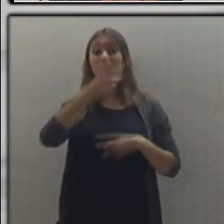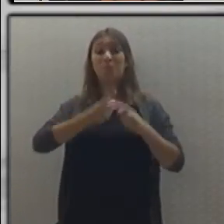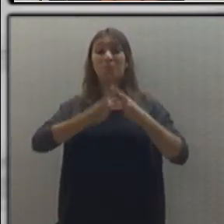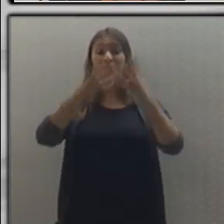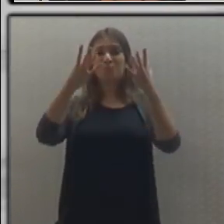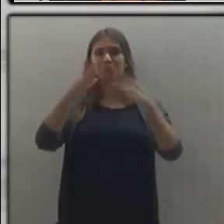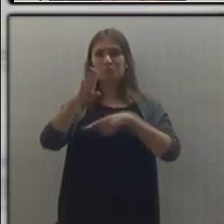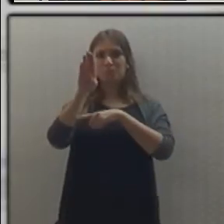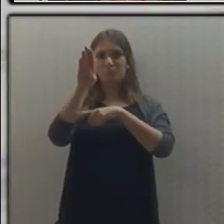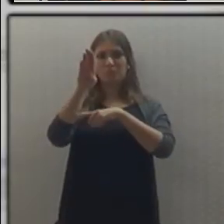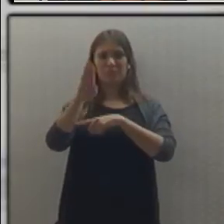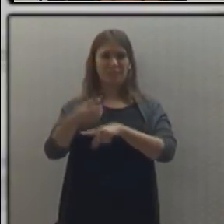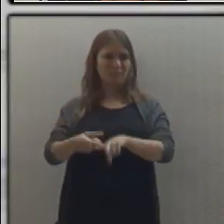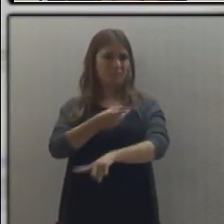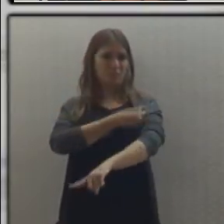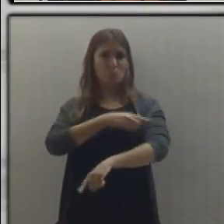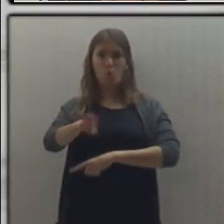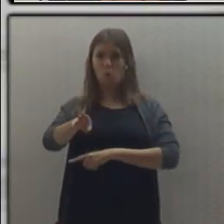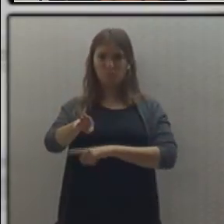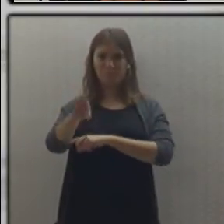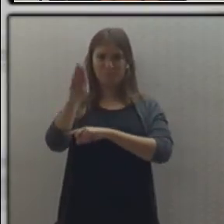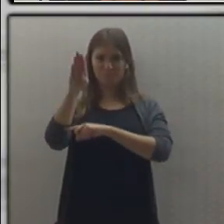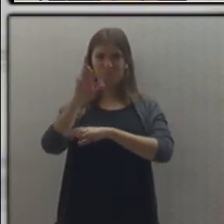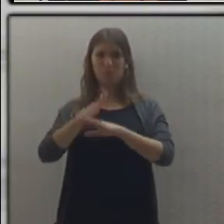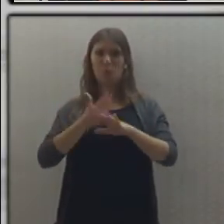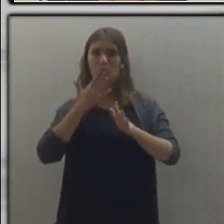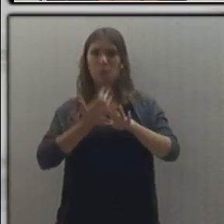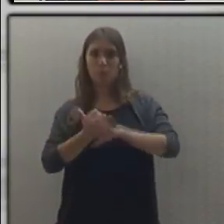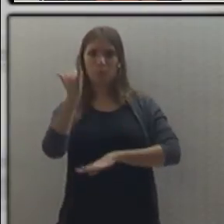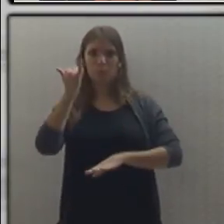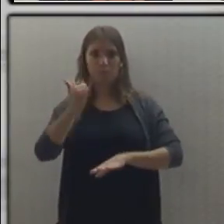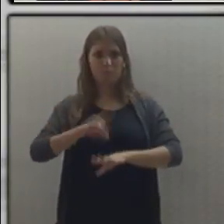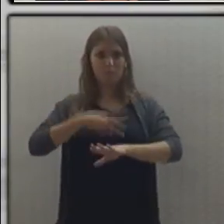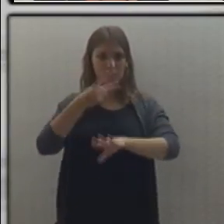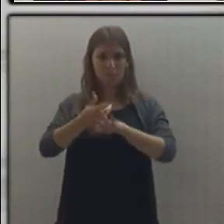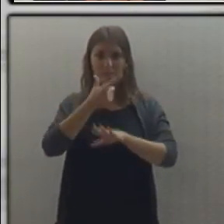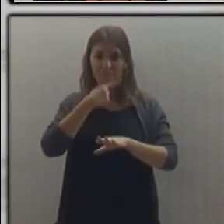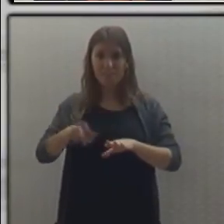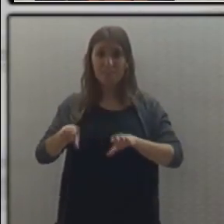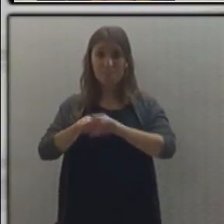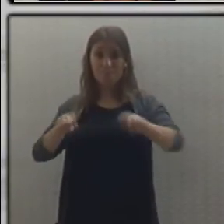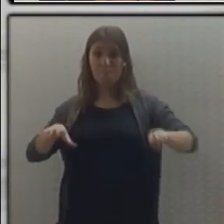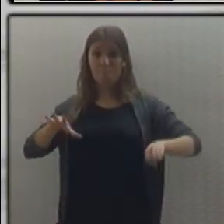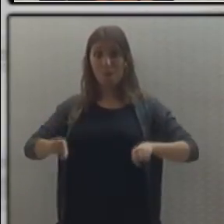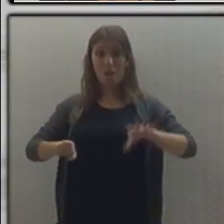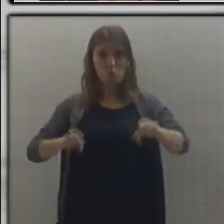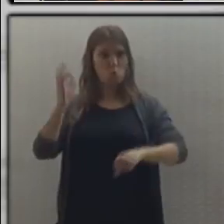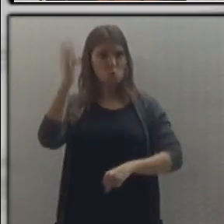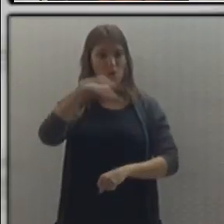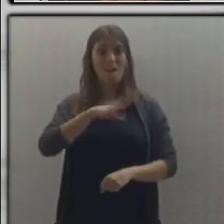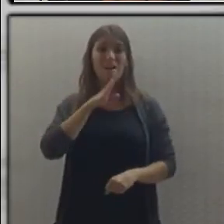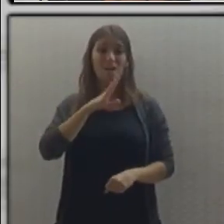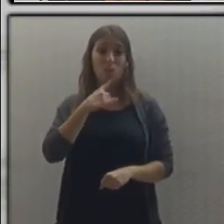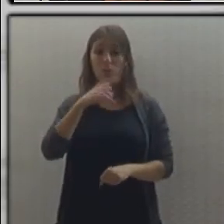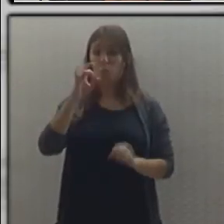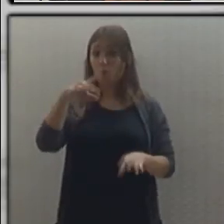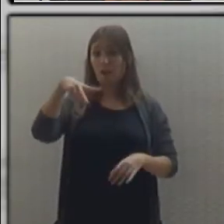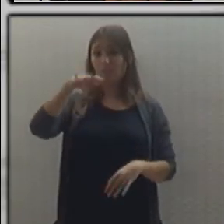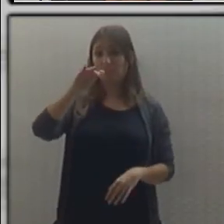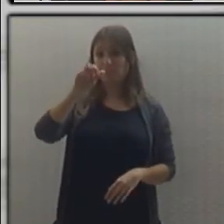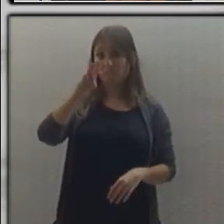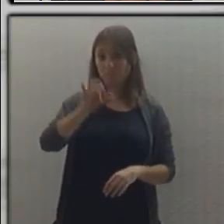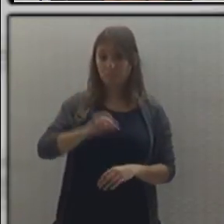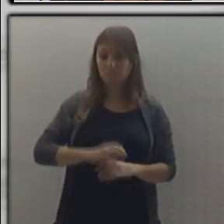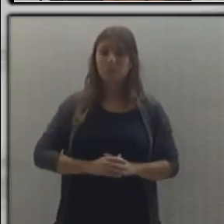un pendiente excesivo, deslizantes o sin pasamanos, tal y como explicaba Nieves en el ejemplo anterior,